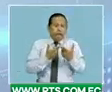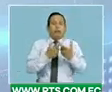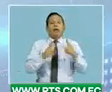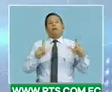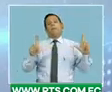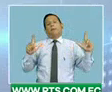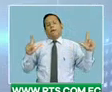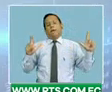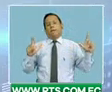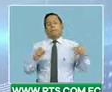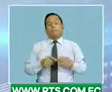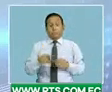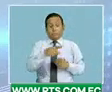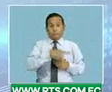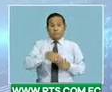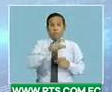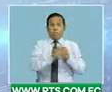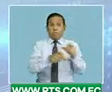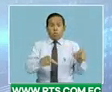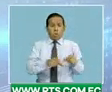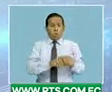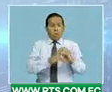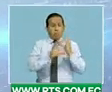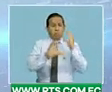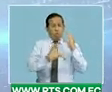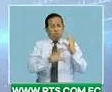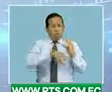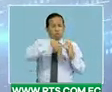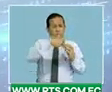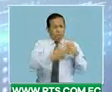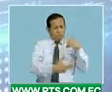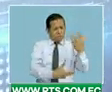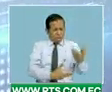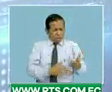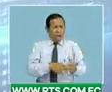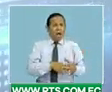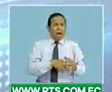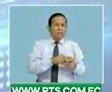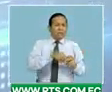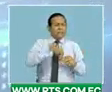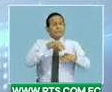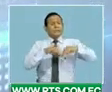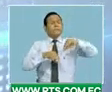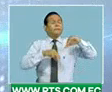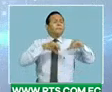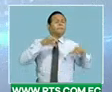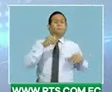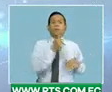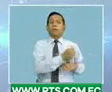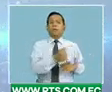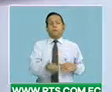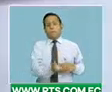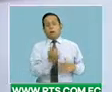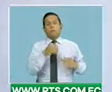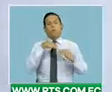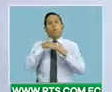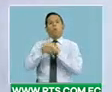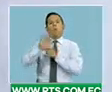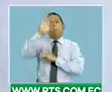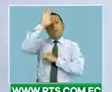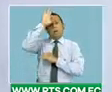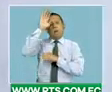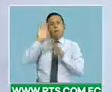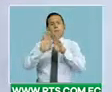heridos salieron por las ventanas y parabrisas del bus, siendo trasladados hasta el hospital de Ventanas, mientras que personal de la unidad